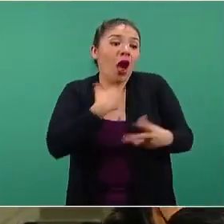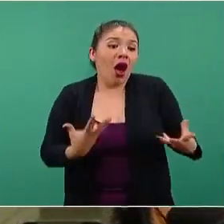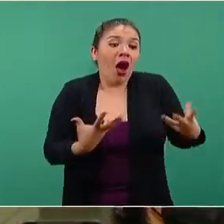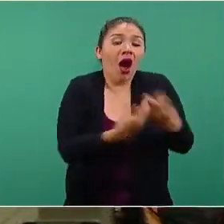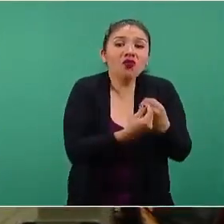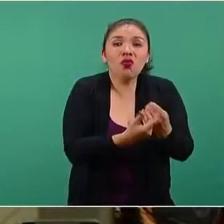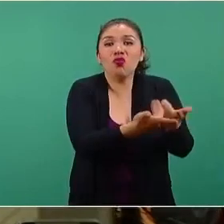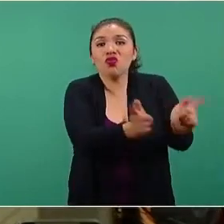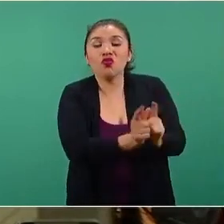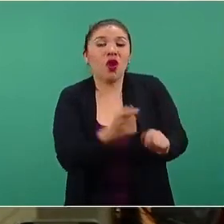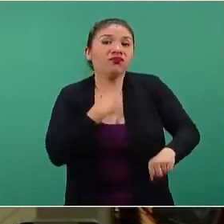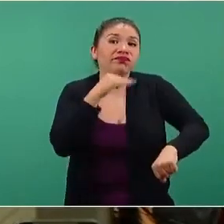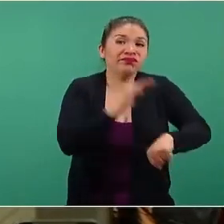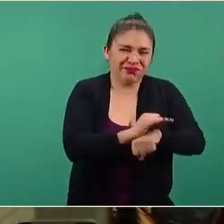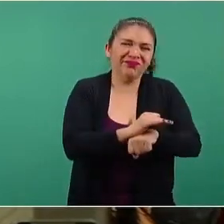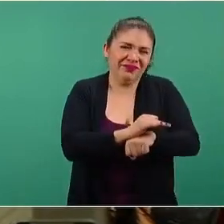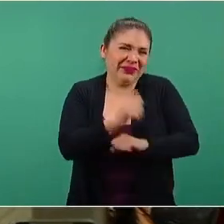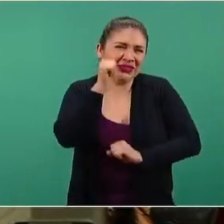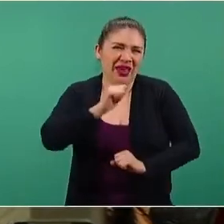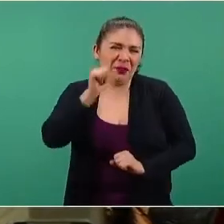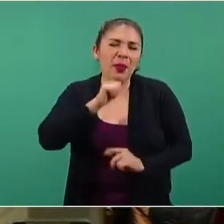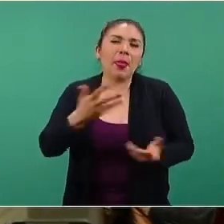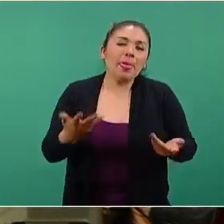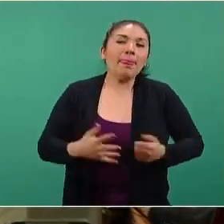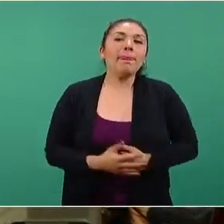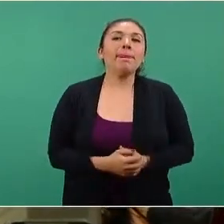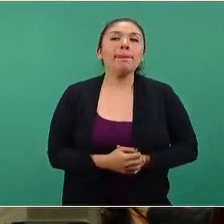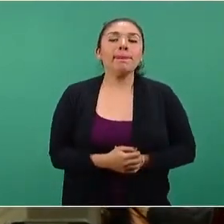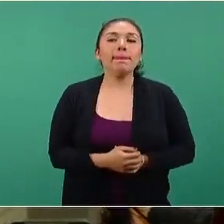por las vacunas. Entonces, si hay…